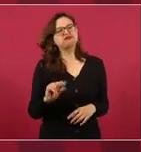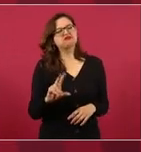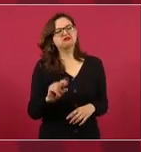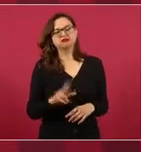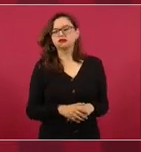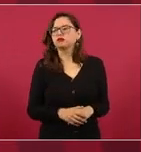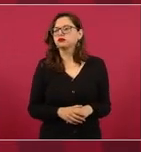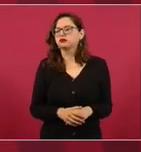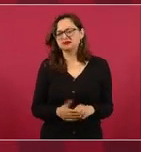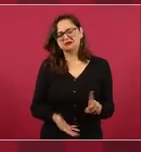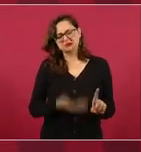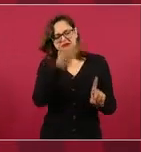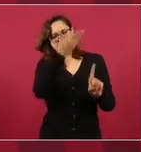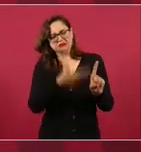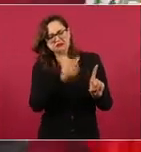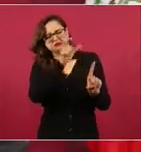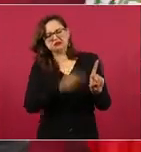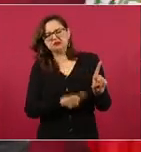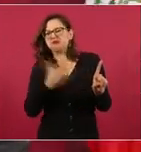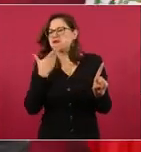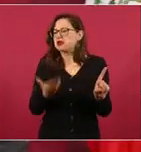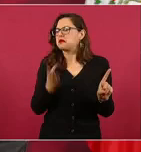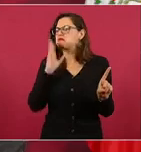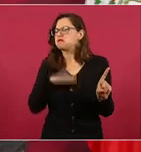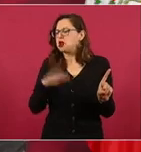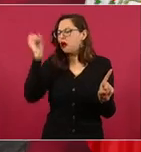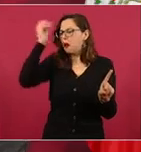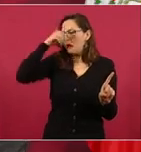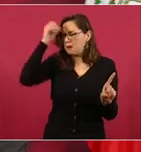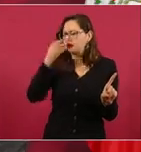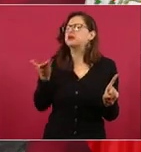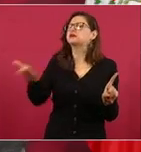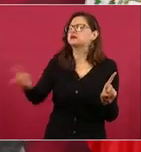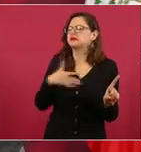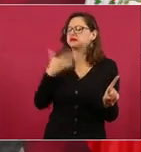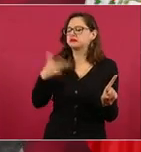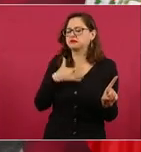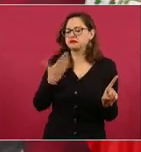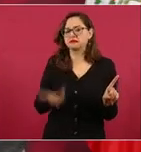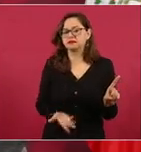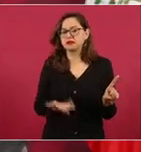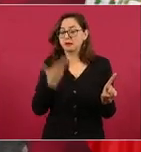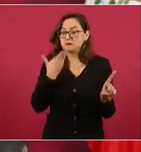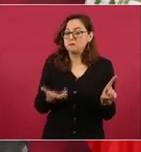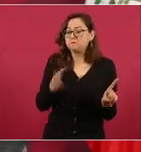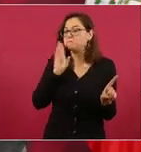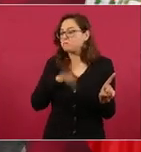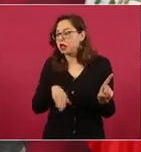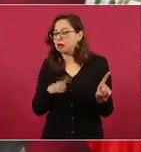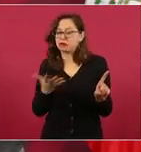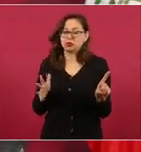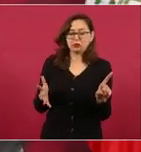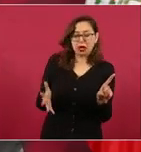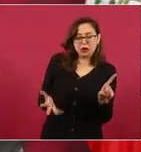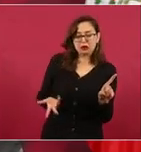¿Qué opinión tienes de ella o de él? ¿Buena, mala?